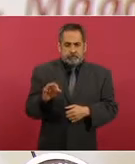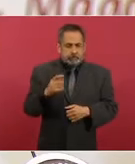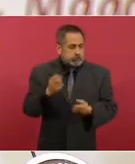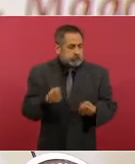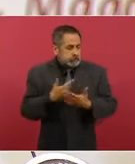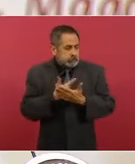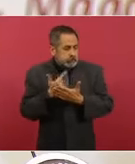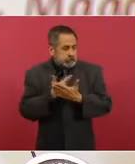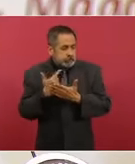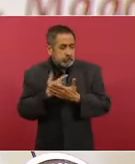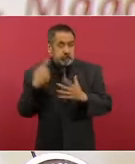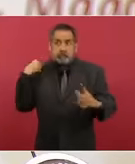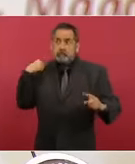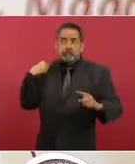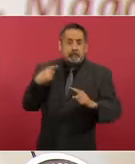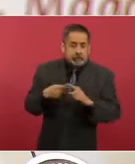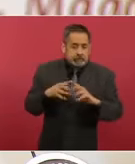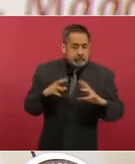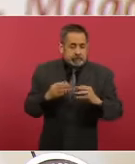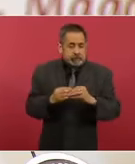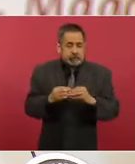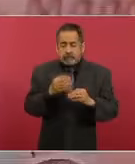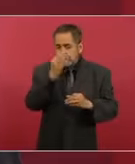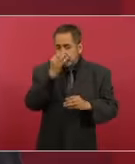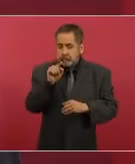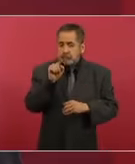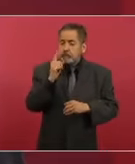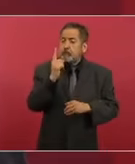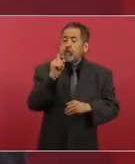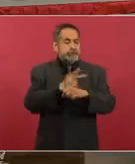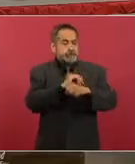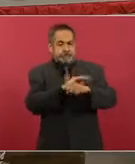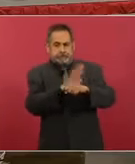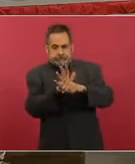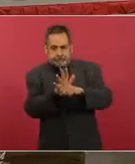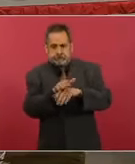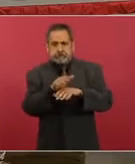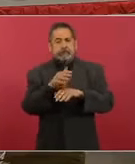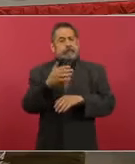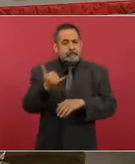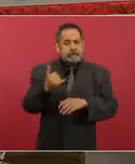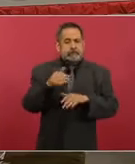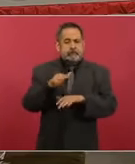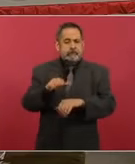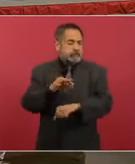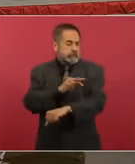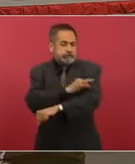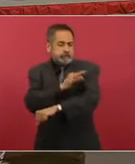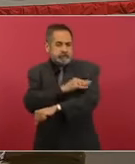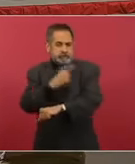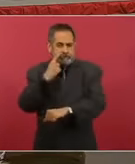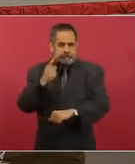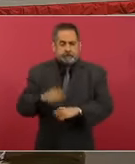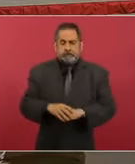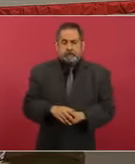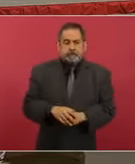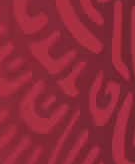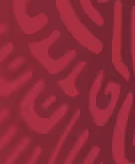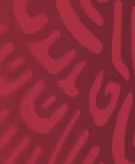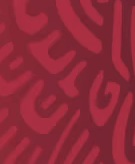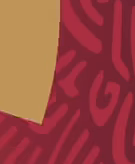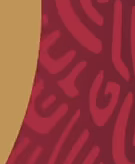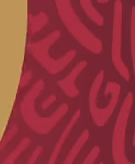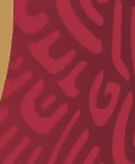Hugo López-Gatell, rindieron el informe semanal del estado que guarda la pandemia de COVID-19, así como la cantidad